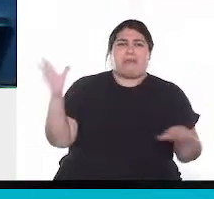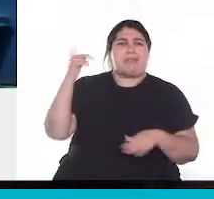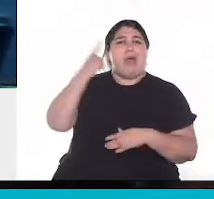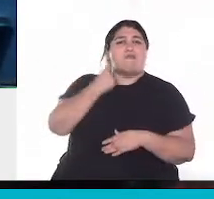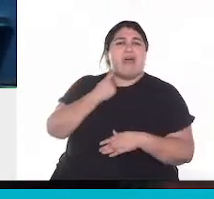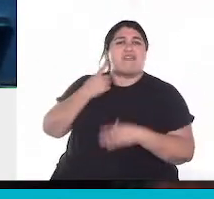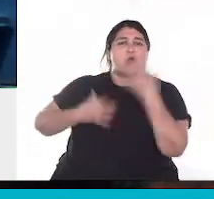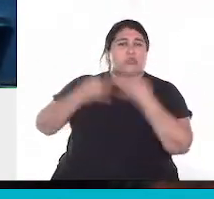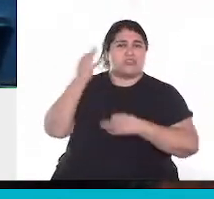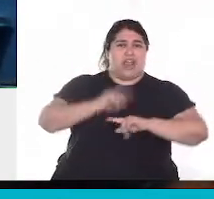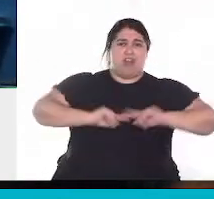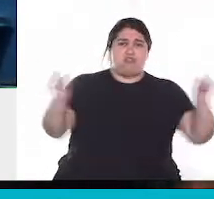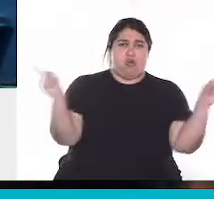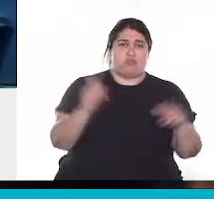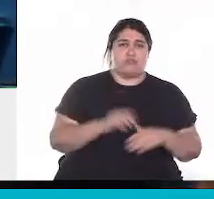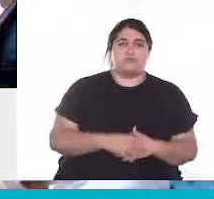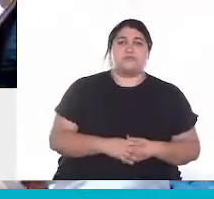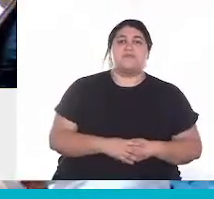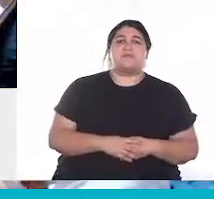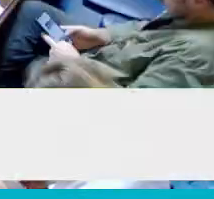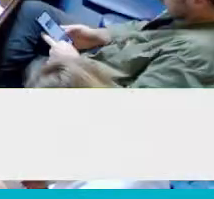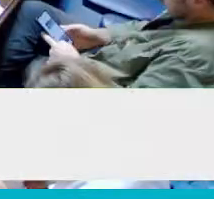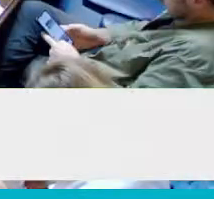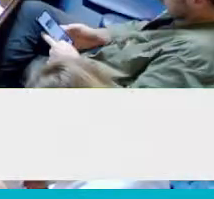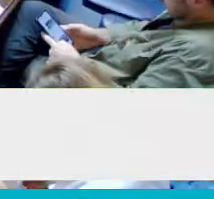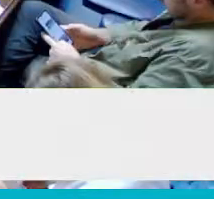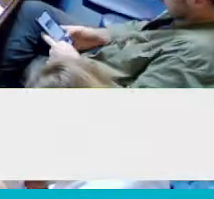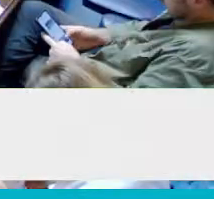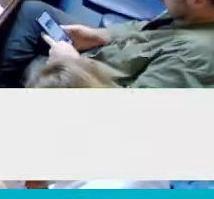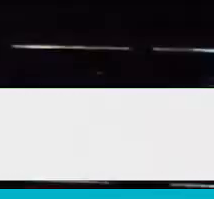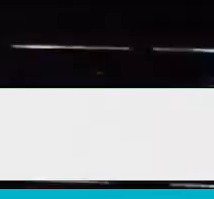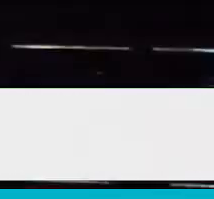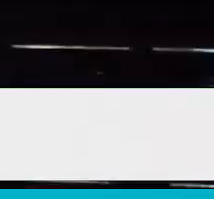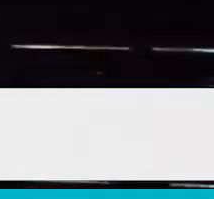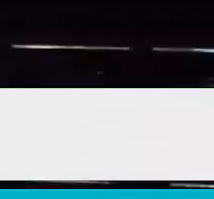gracias, compañeras y compañeros. Gracias, diputado Grana. Tiene la palabra.